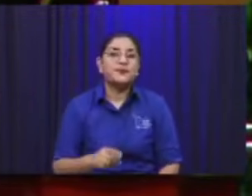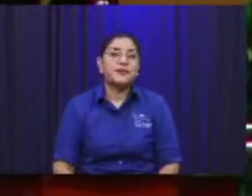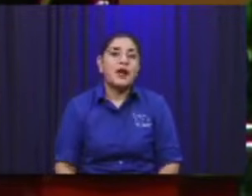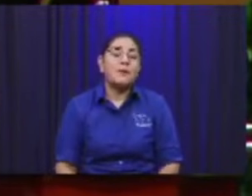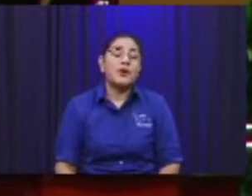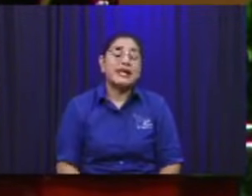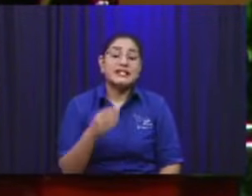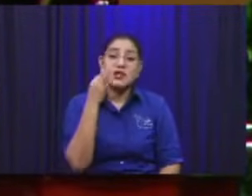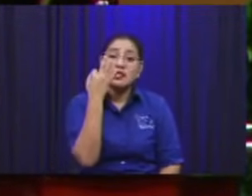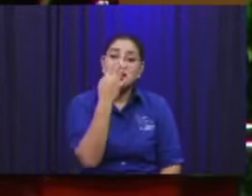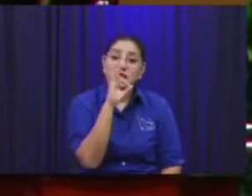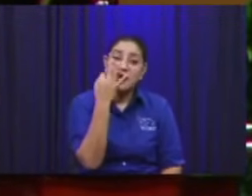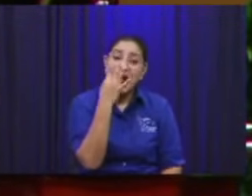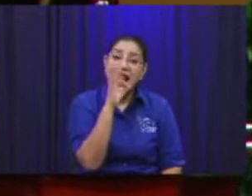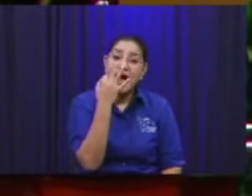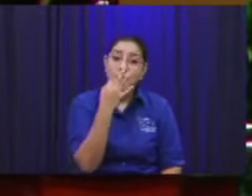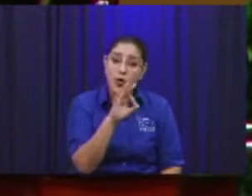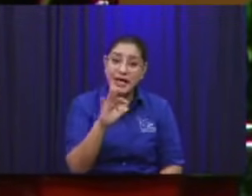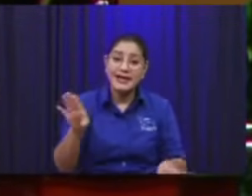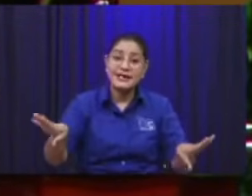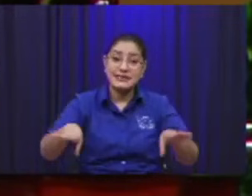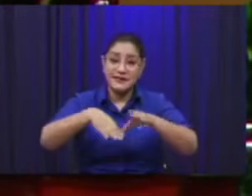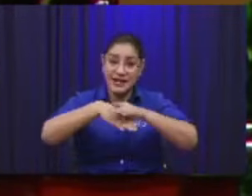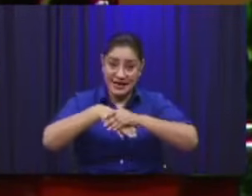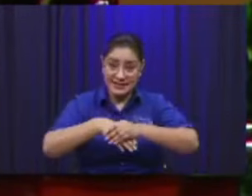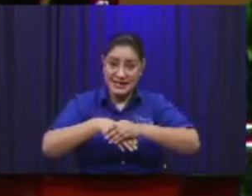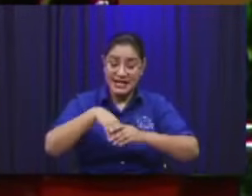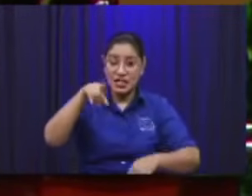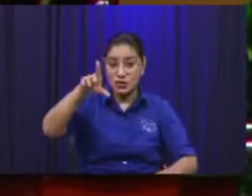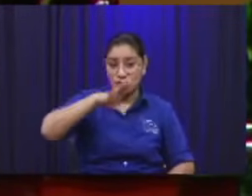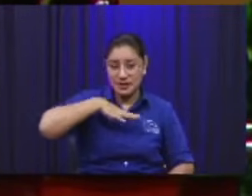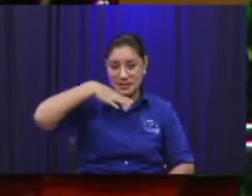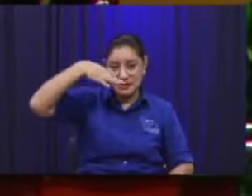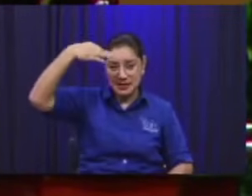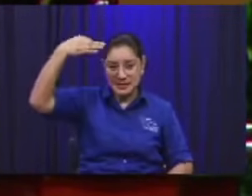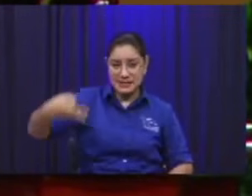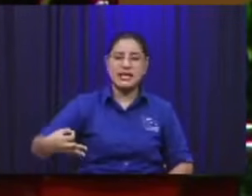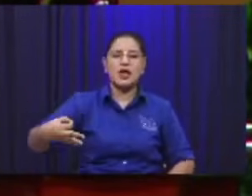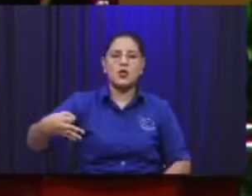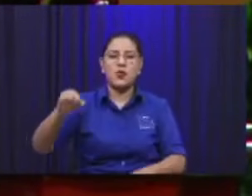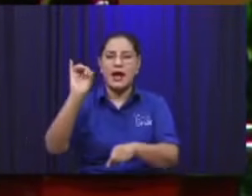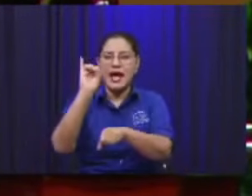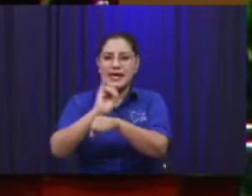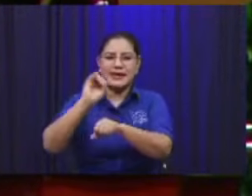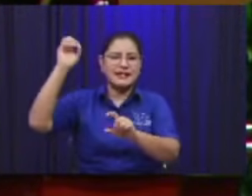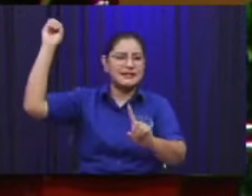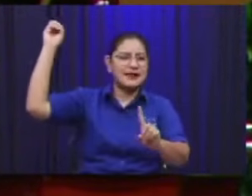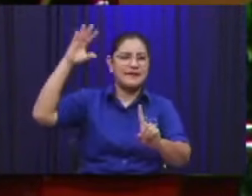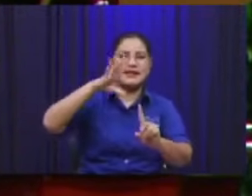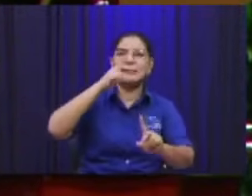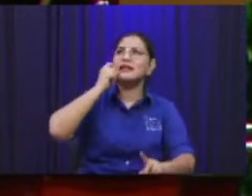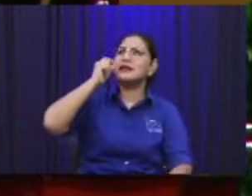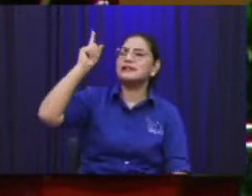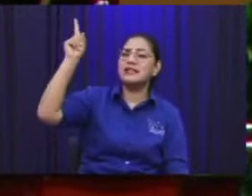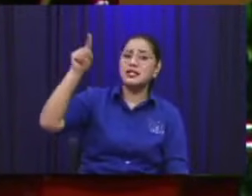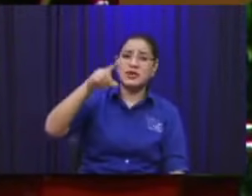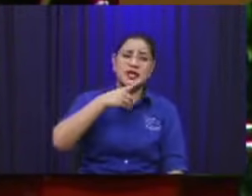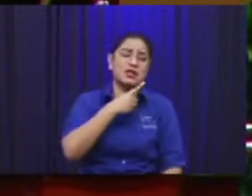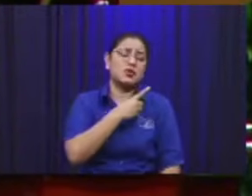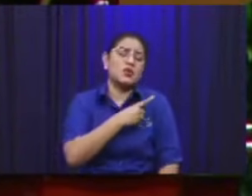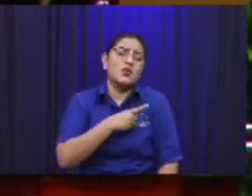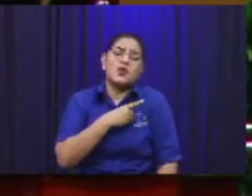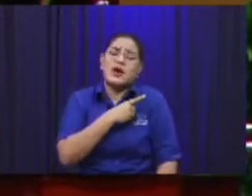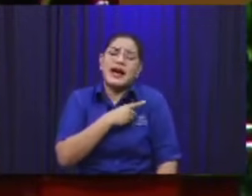sólo se lo dan a la que se va a casar entonces tienes que estar segura iglesia bendita el señor que tu anhelo es